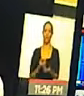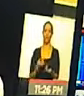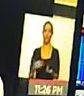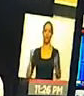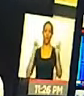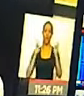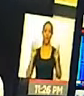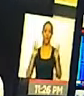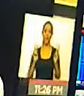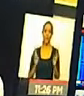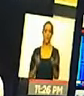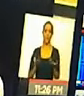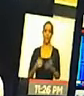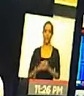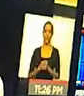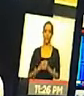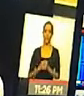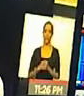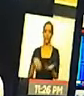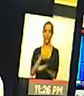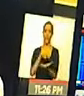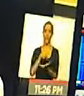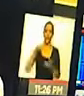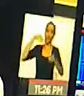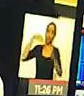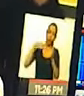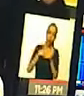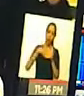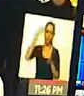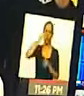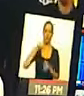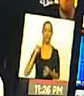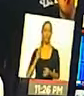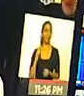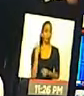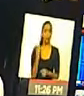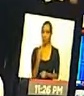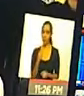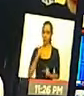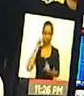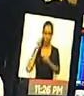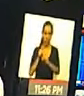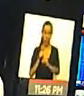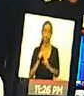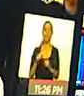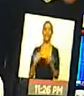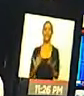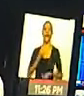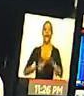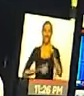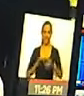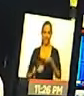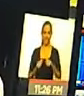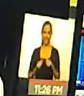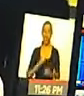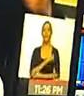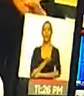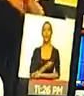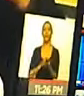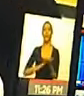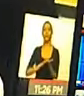que se viene haciendo en contra del pueblo de Venezuela, que lo único que ha determinado y que ha generado es poder